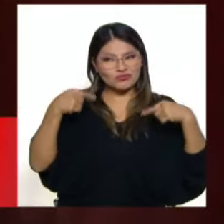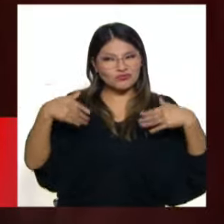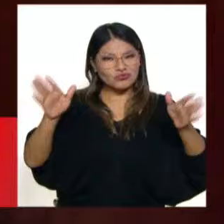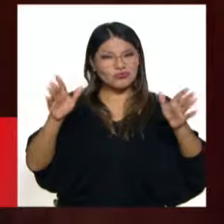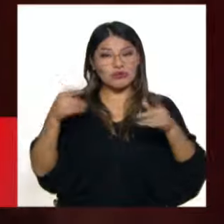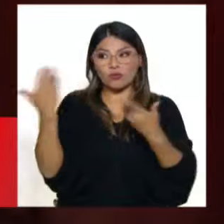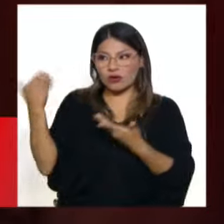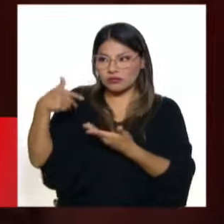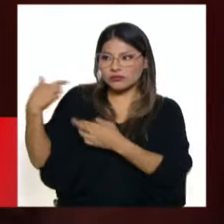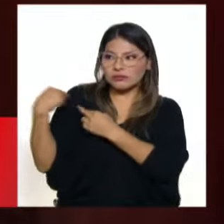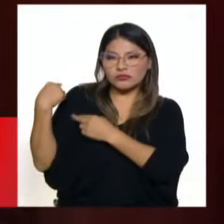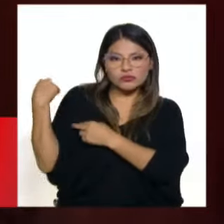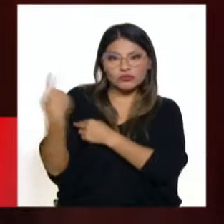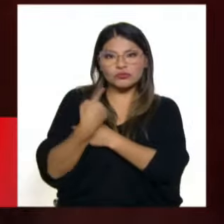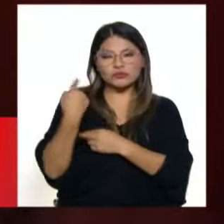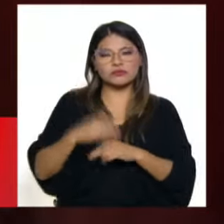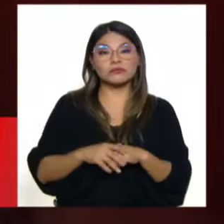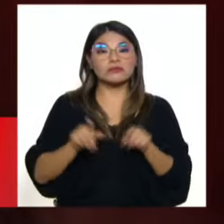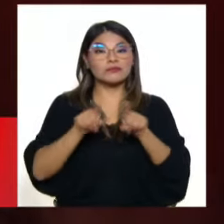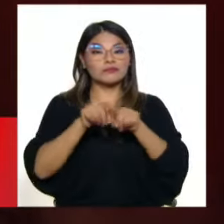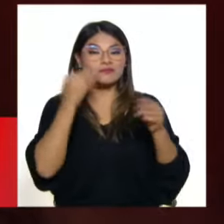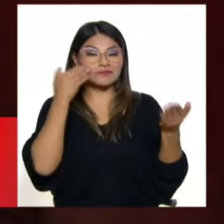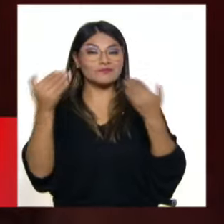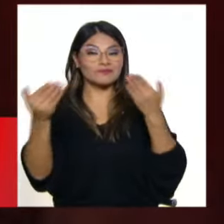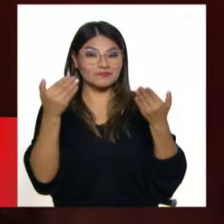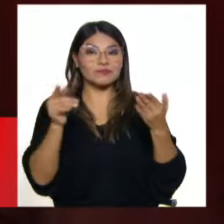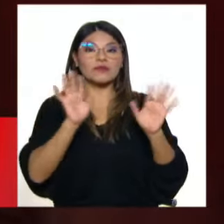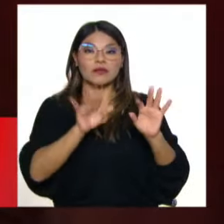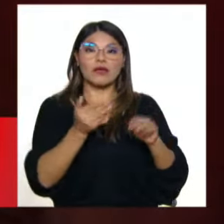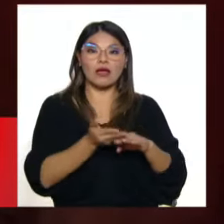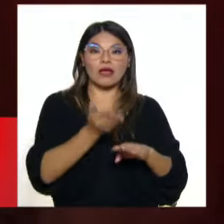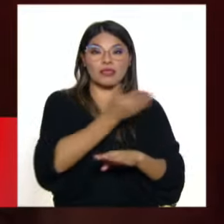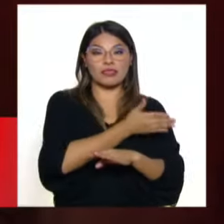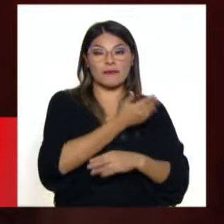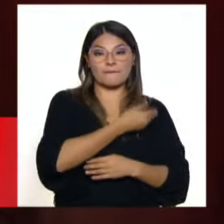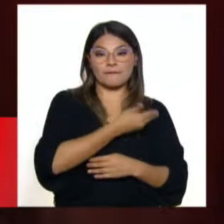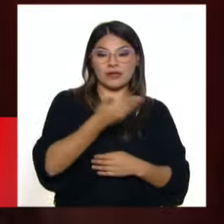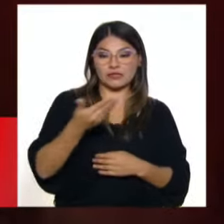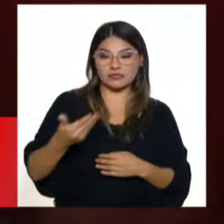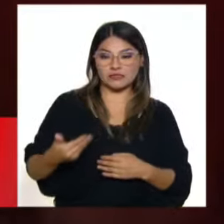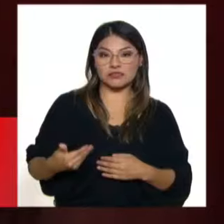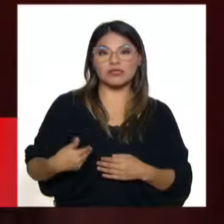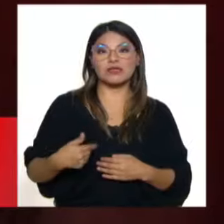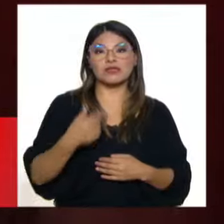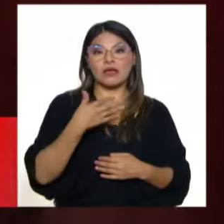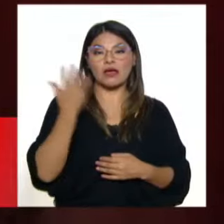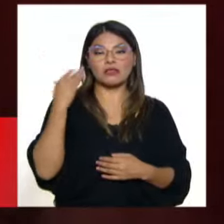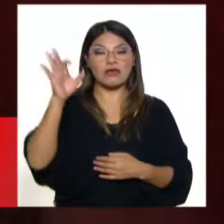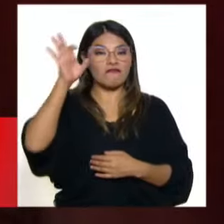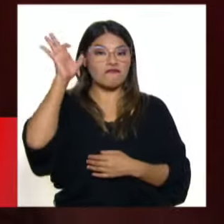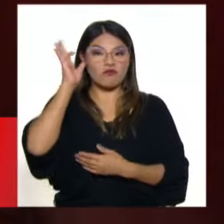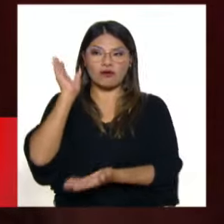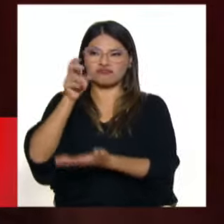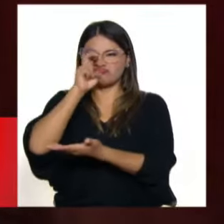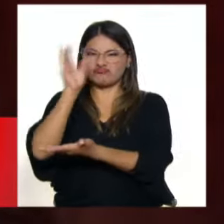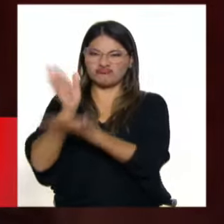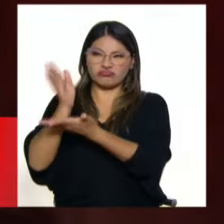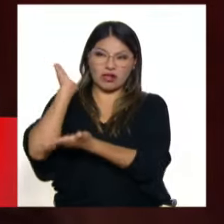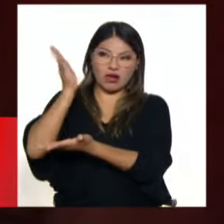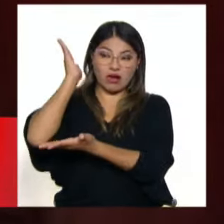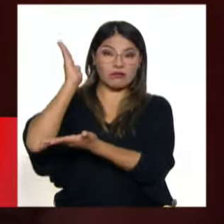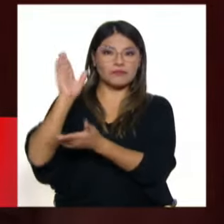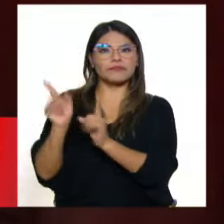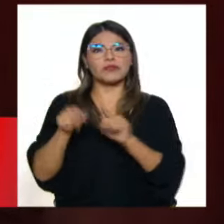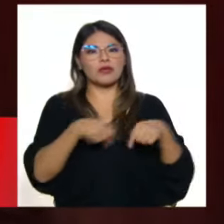es de la derecha si hacemos una comparación reitero entre el gobierno dictador Alberto fimor Pedro